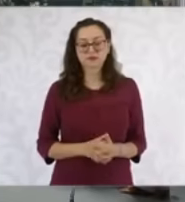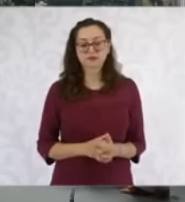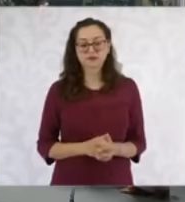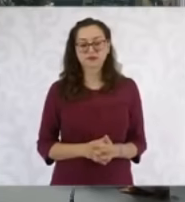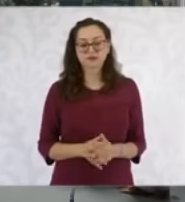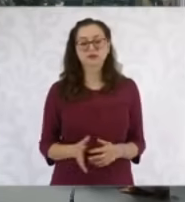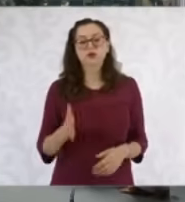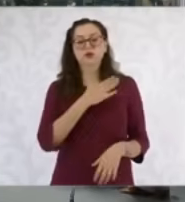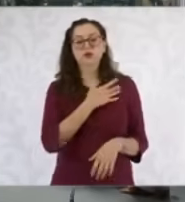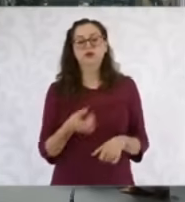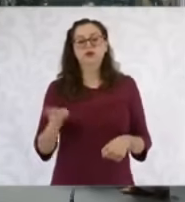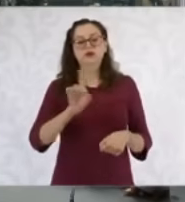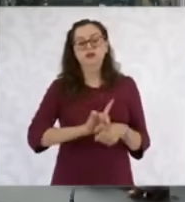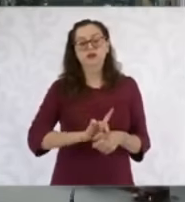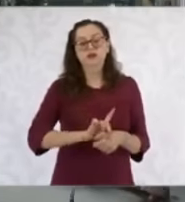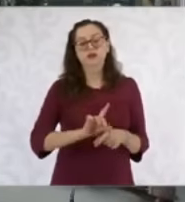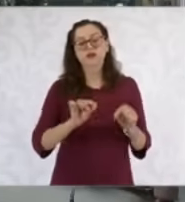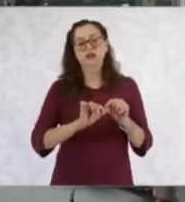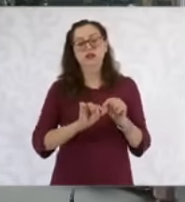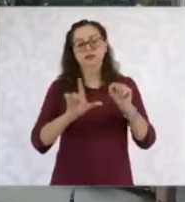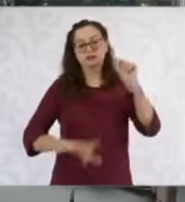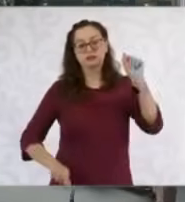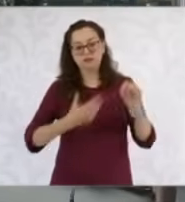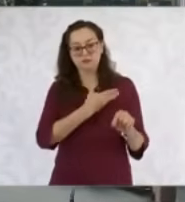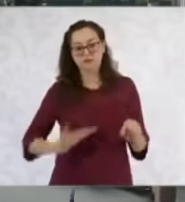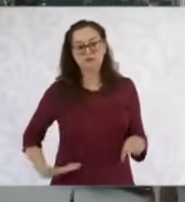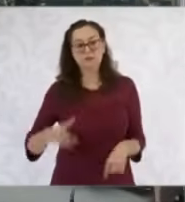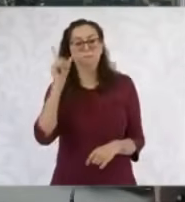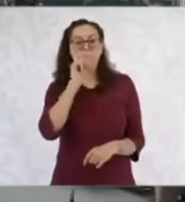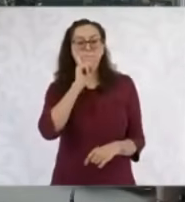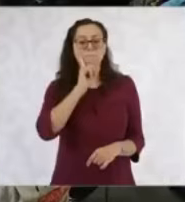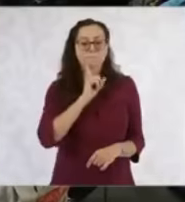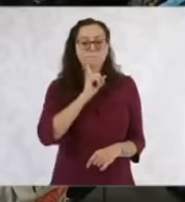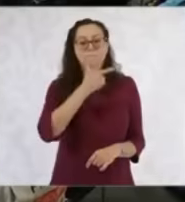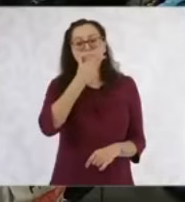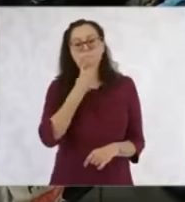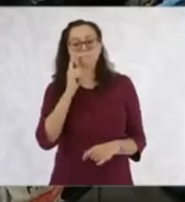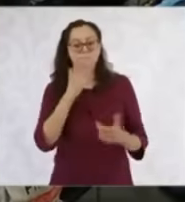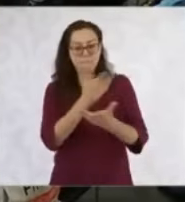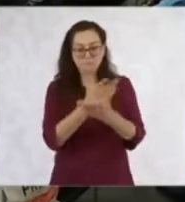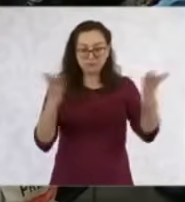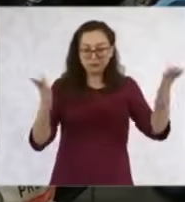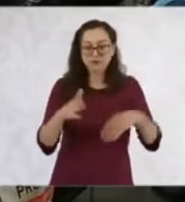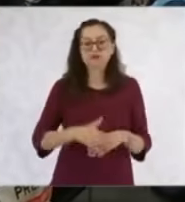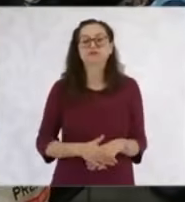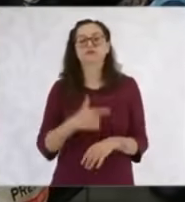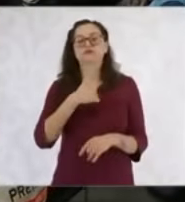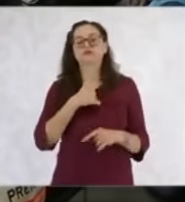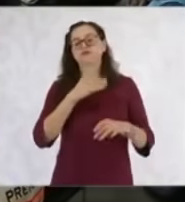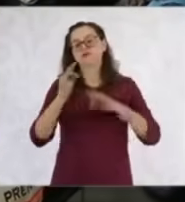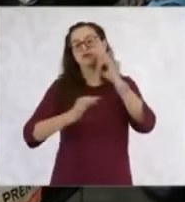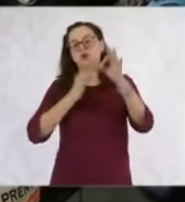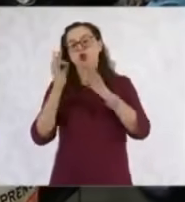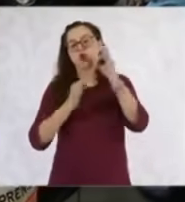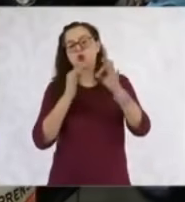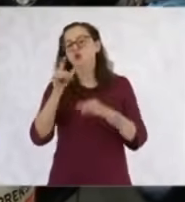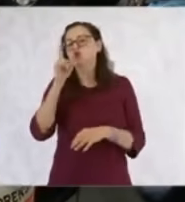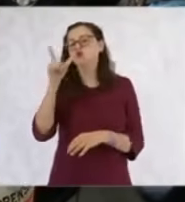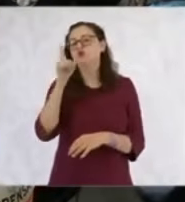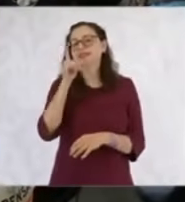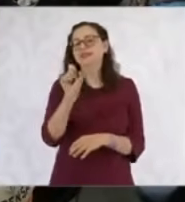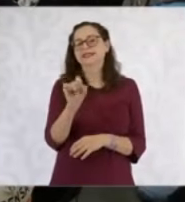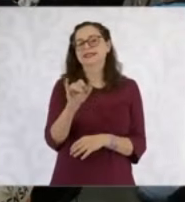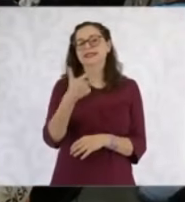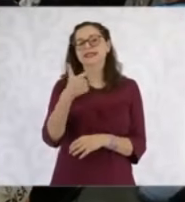Buenos días, Presidenta de la República, funcionarios, servidoras públicas. Buenos días a todas y todos. Zósimo Camacho, de Luces del Siglo. El día de ayer